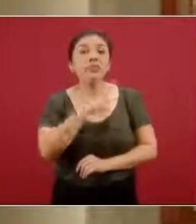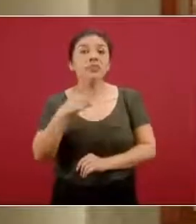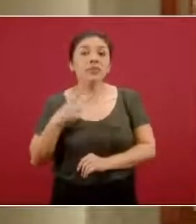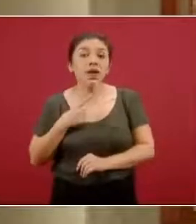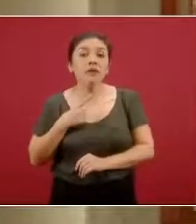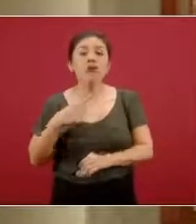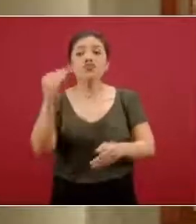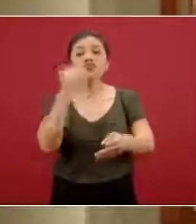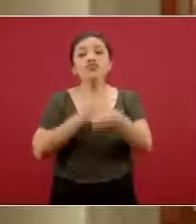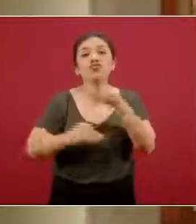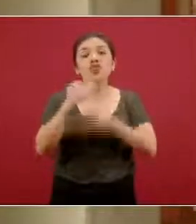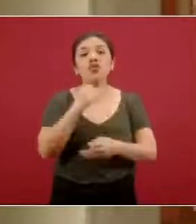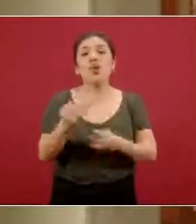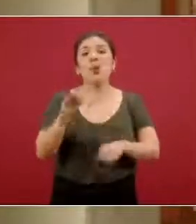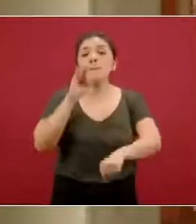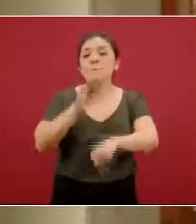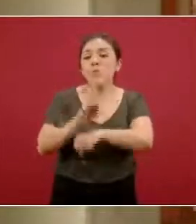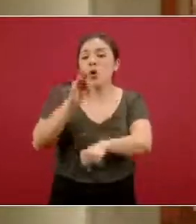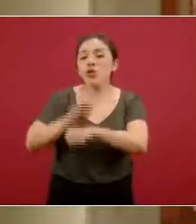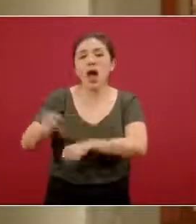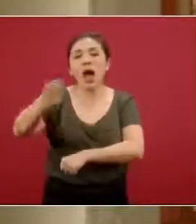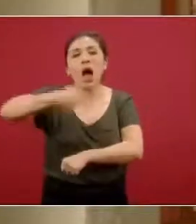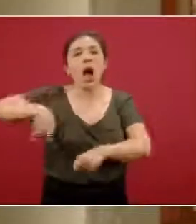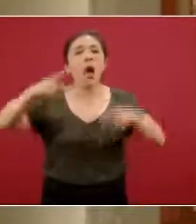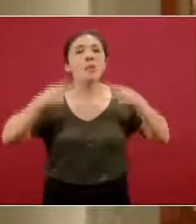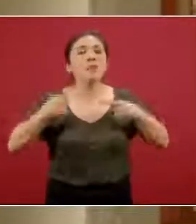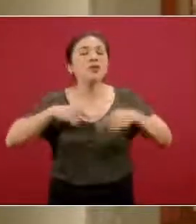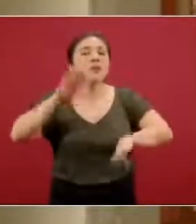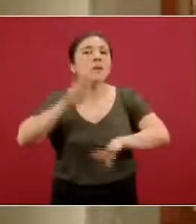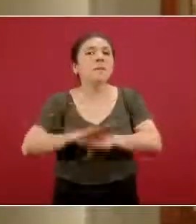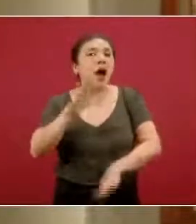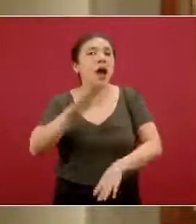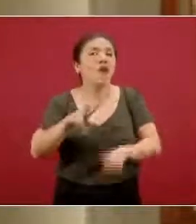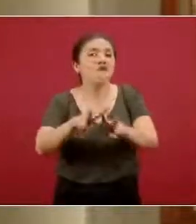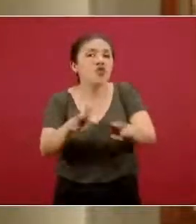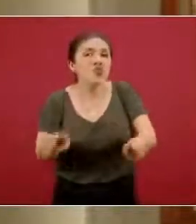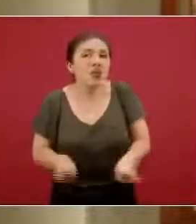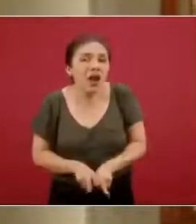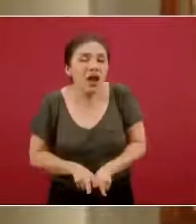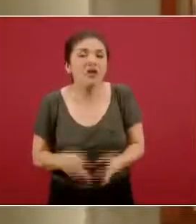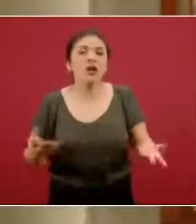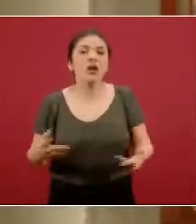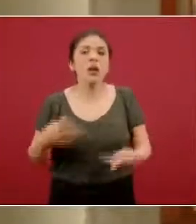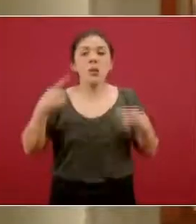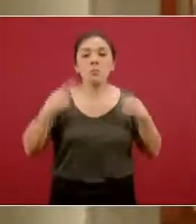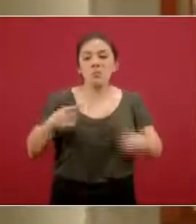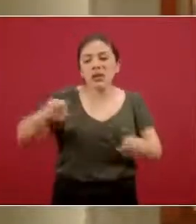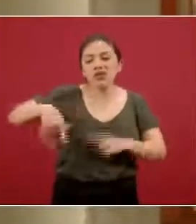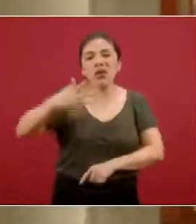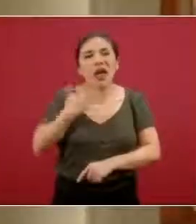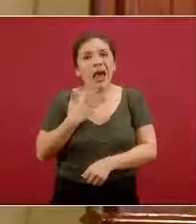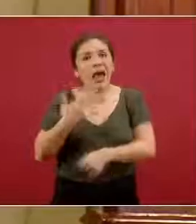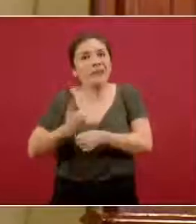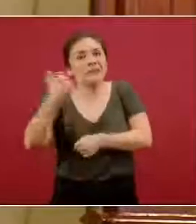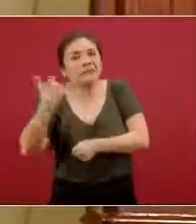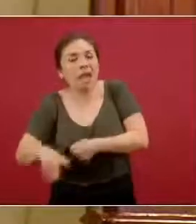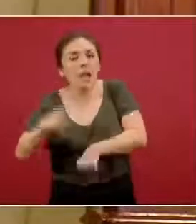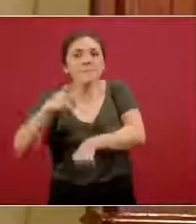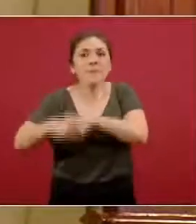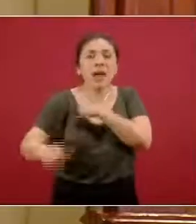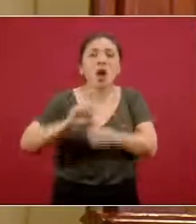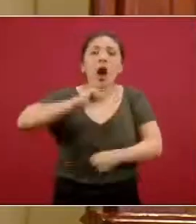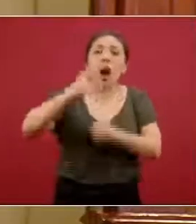el proteger a la población vulnerable, proteger a la población que tenía factores de riesgo. Y esto